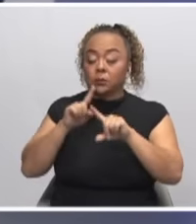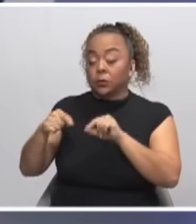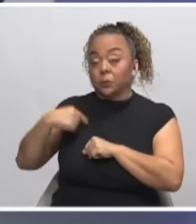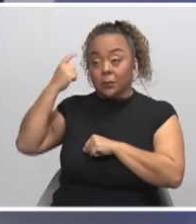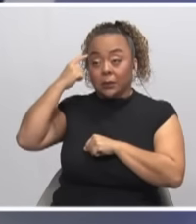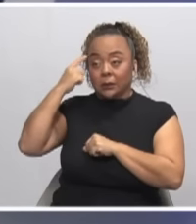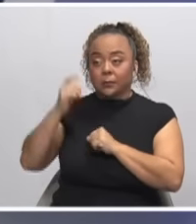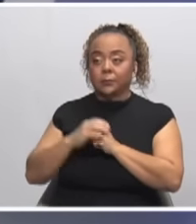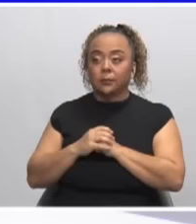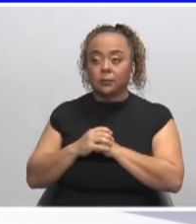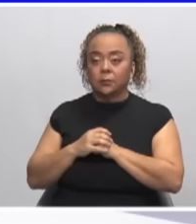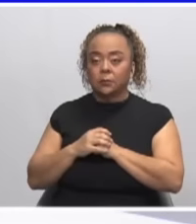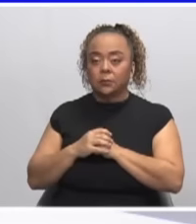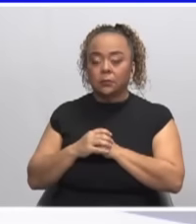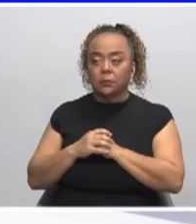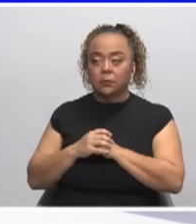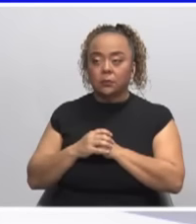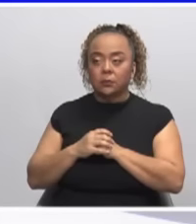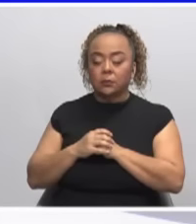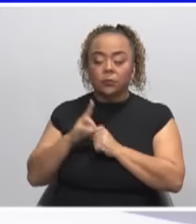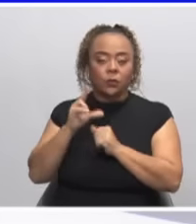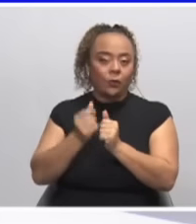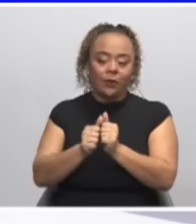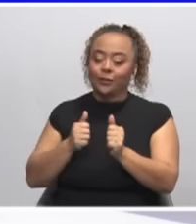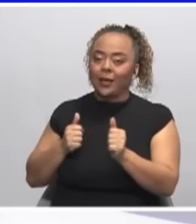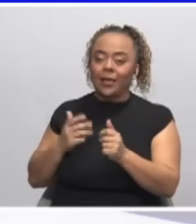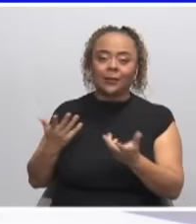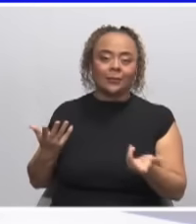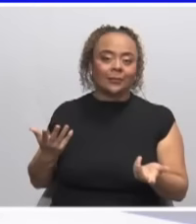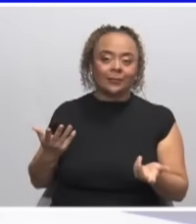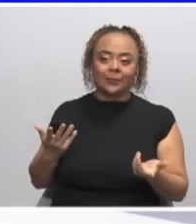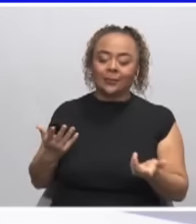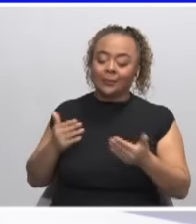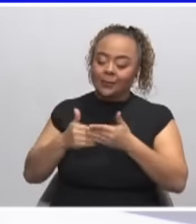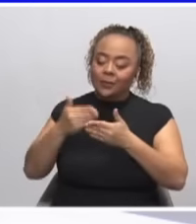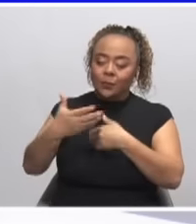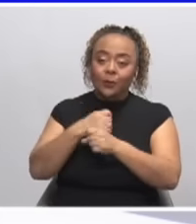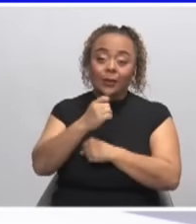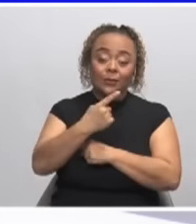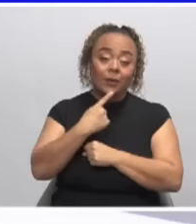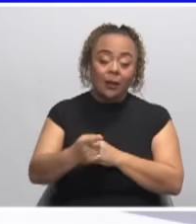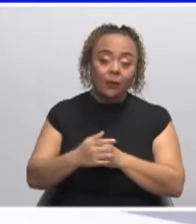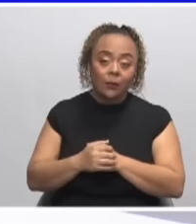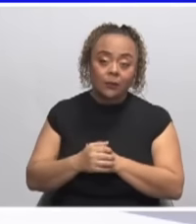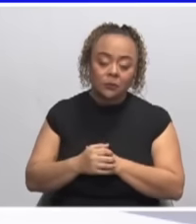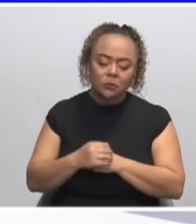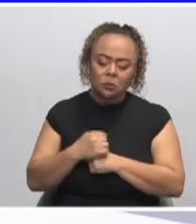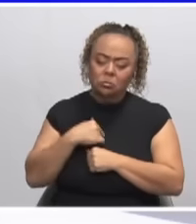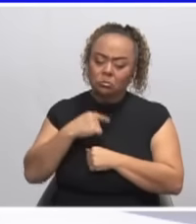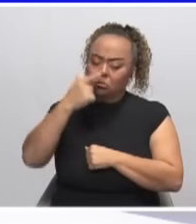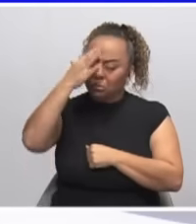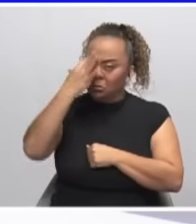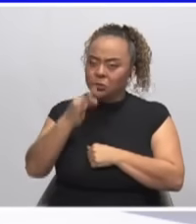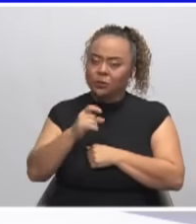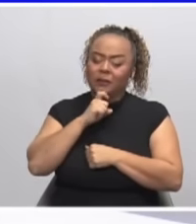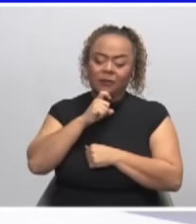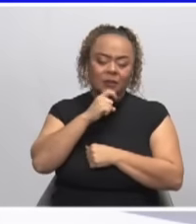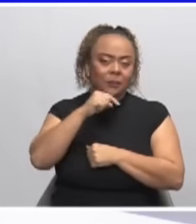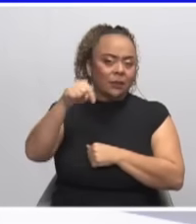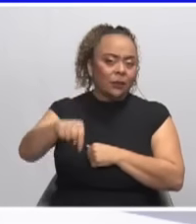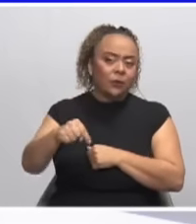pensaría que que no va a echar marcha atrás o sea después de lo que hizo y dijo uno creería que difícilmente hoy